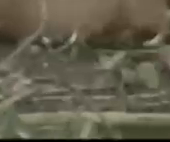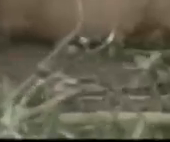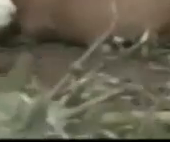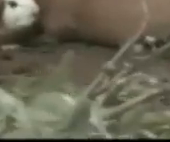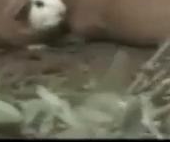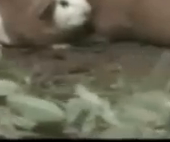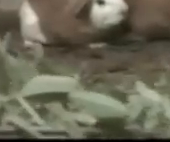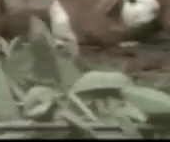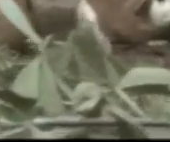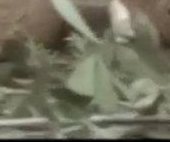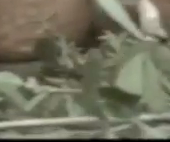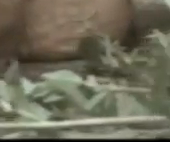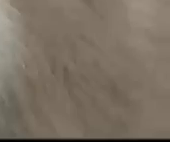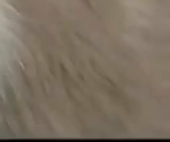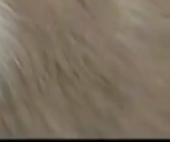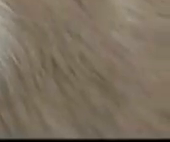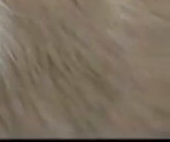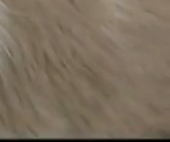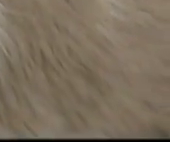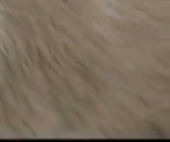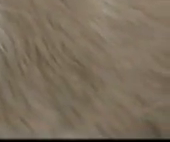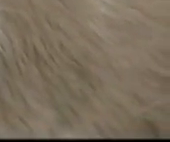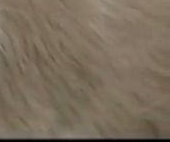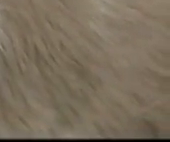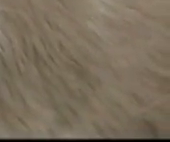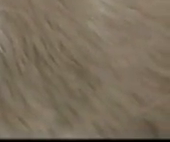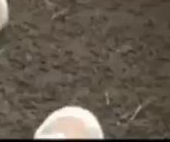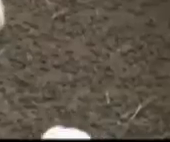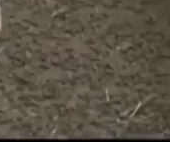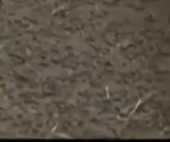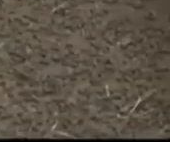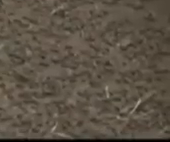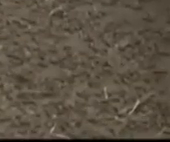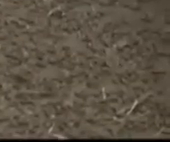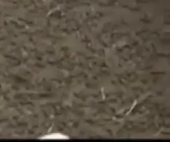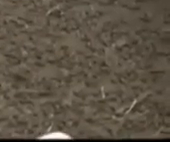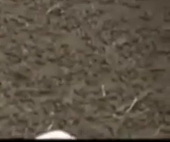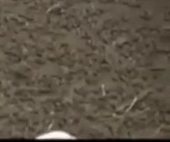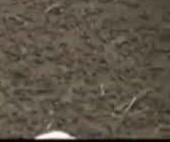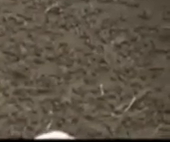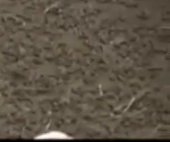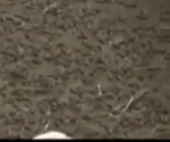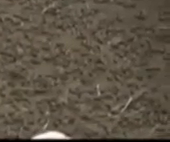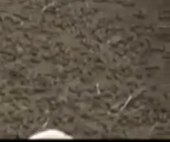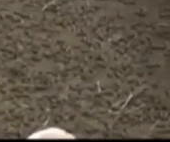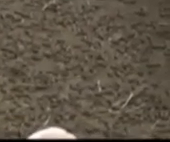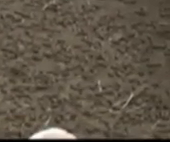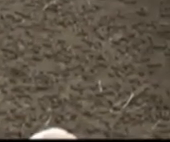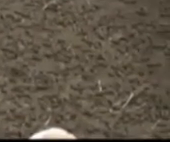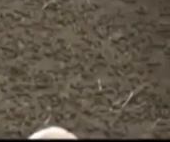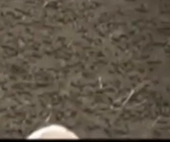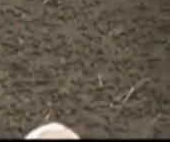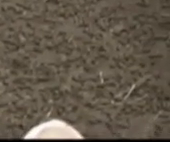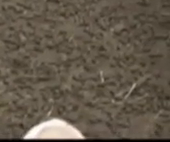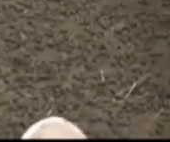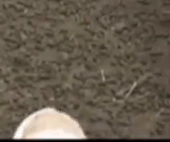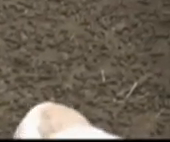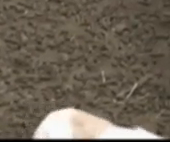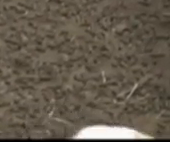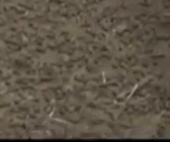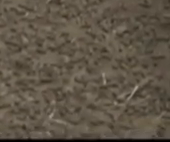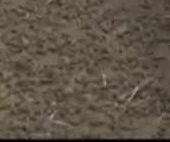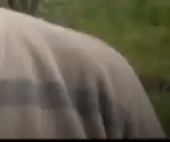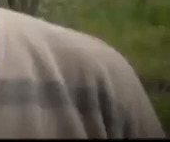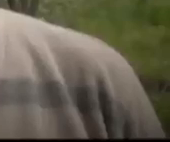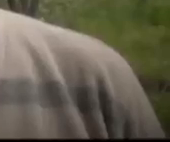ya para la venta está tengo ahorita de 2000, 2500, tengo de